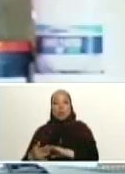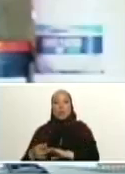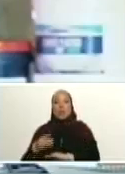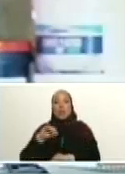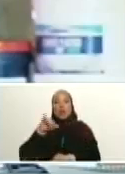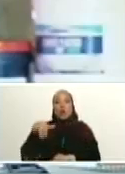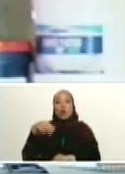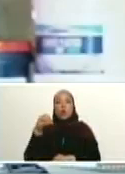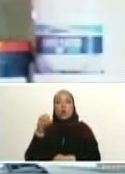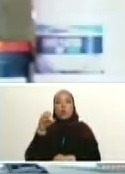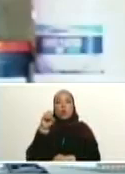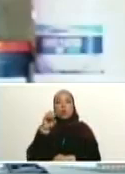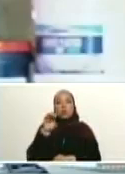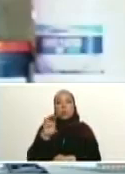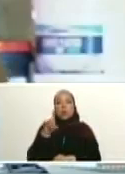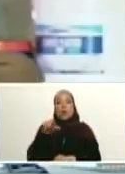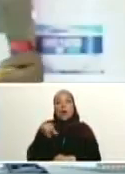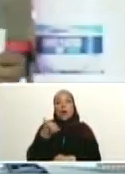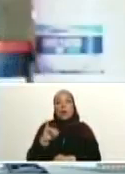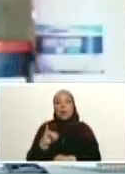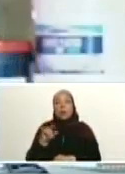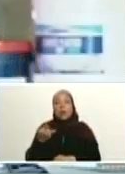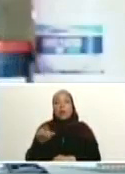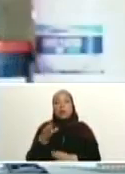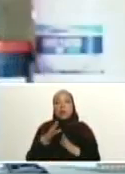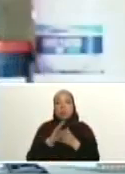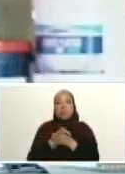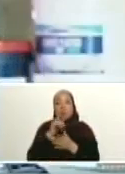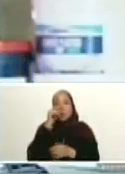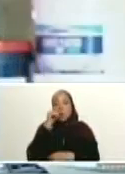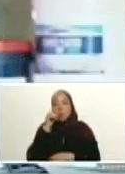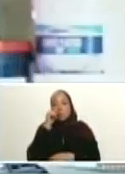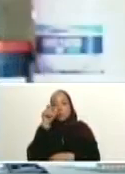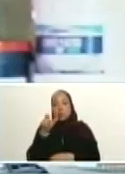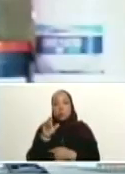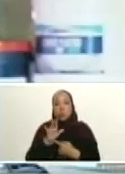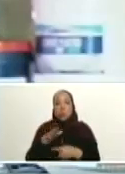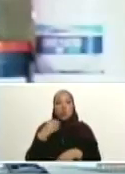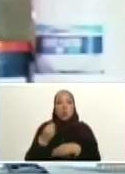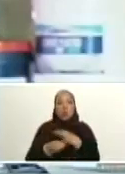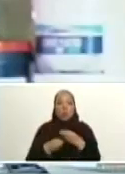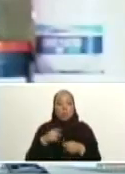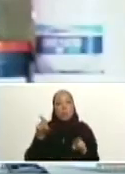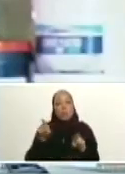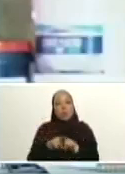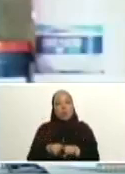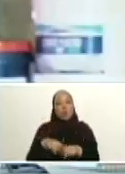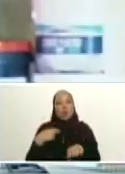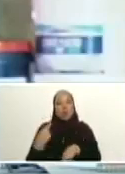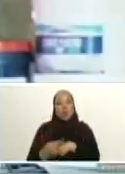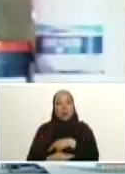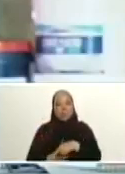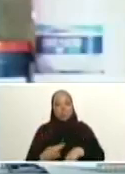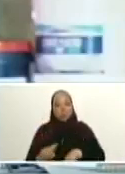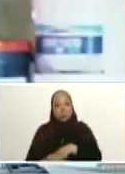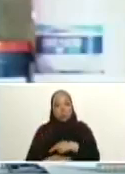VC de esta escuela Juan Escalona, Francisco Álvarez, para que nos muestren cómo en Barinas la revolución